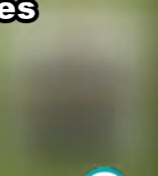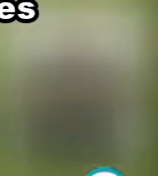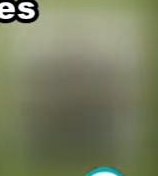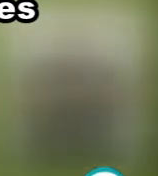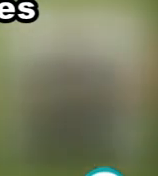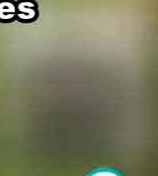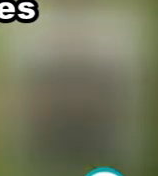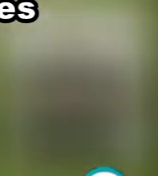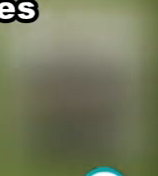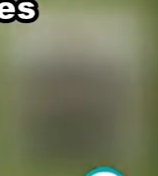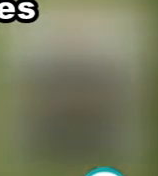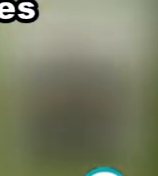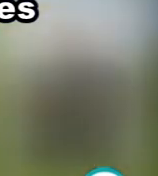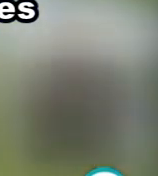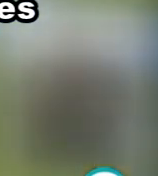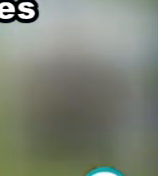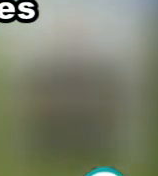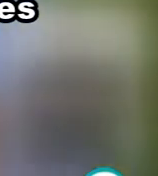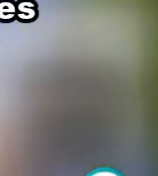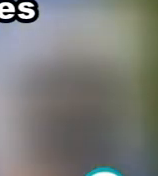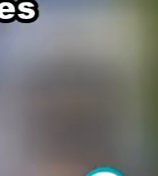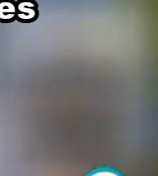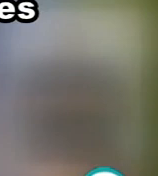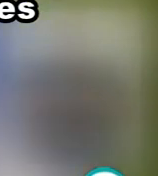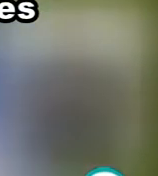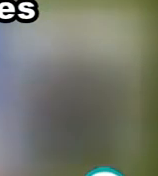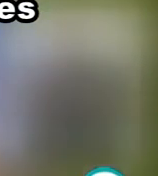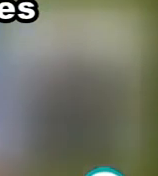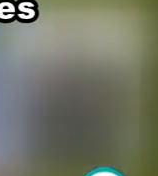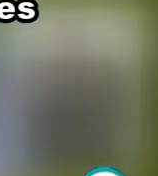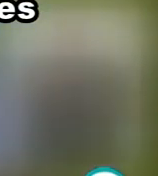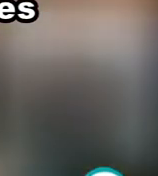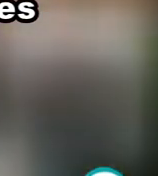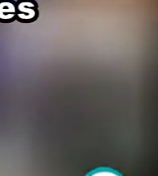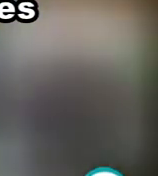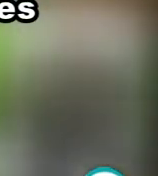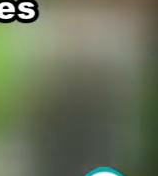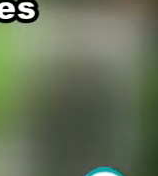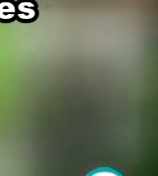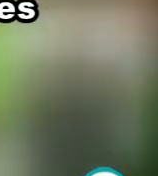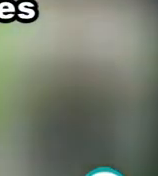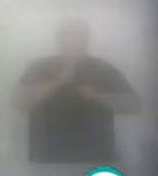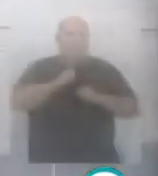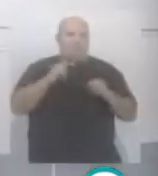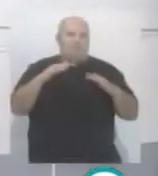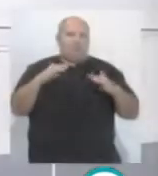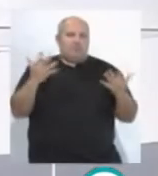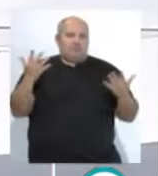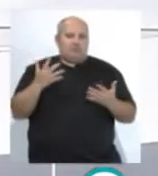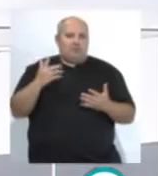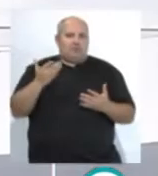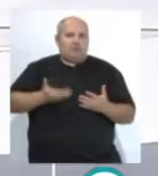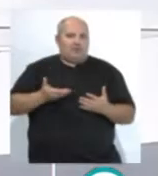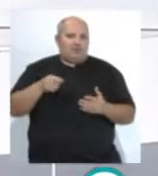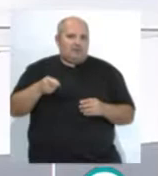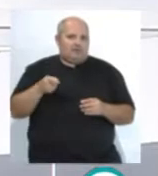resultado. Claro. Y lo consiguió. Con lo cual, muy buen resultado el del Tenerife, que se estaba jugando la vida, también la vida. El ser o